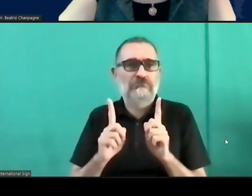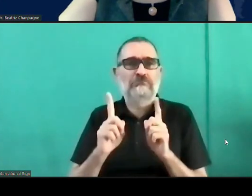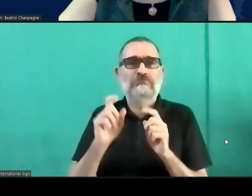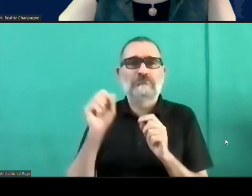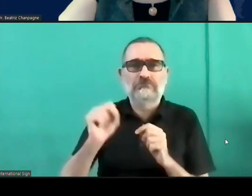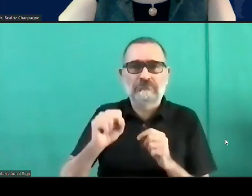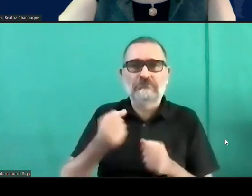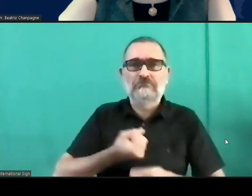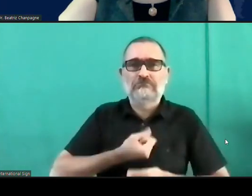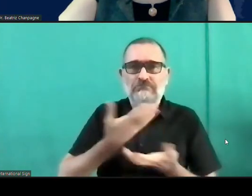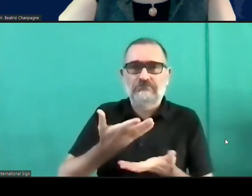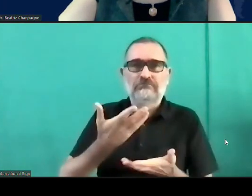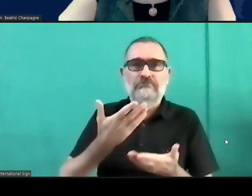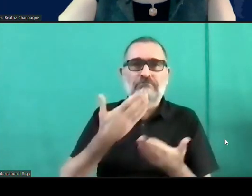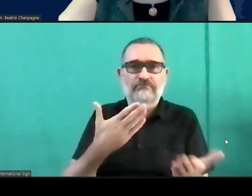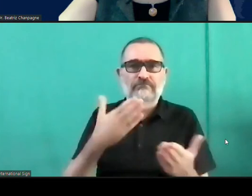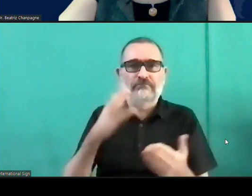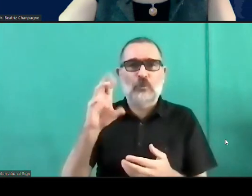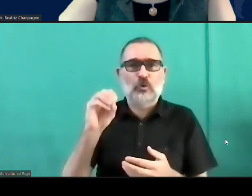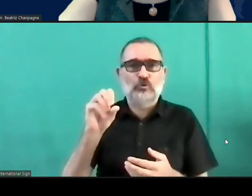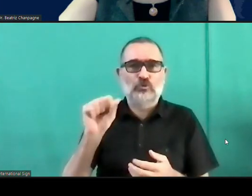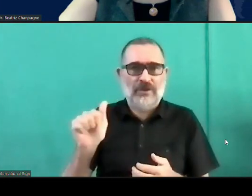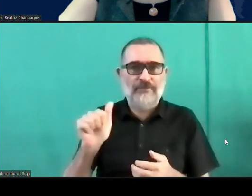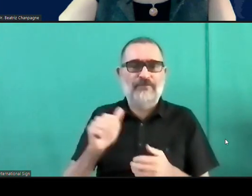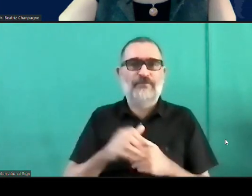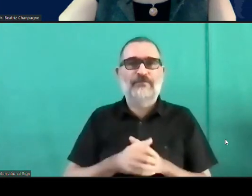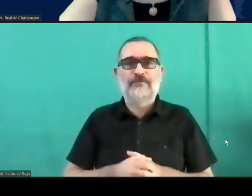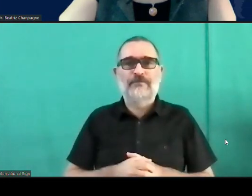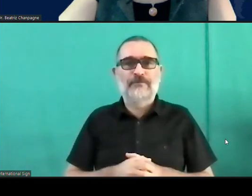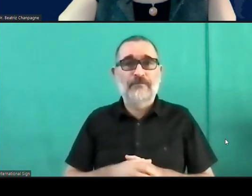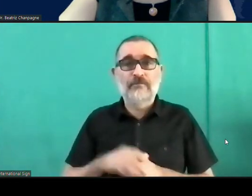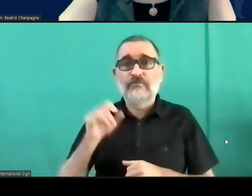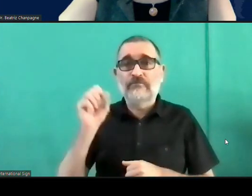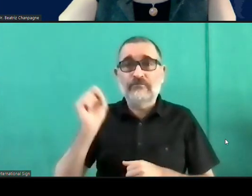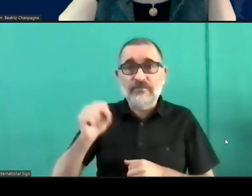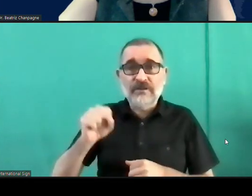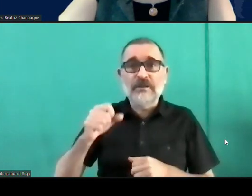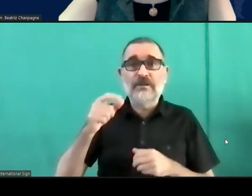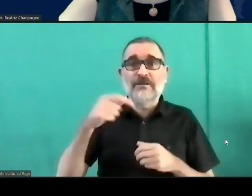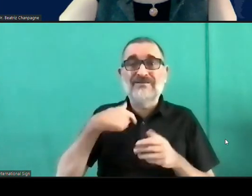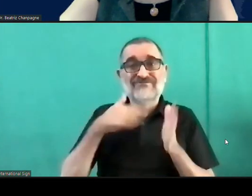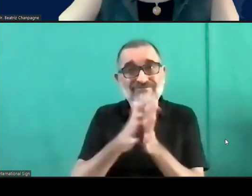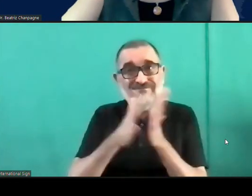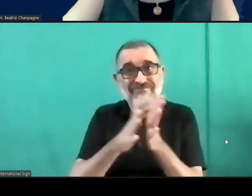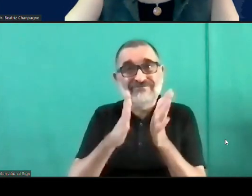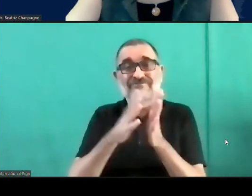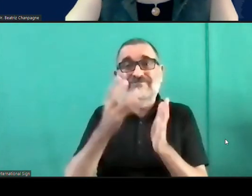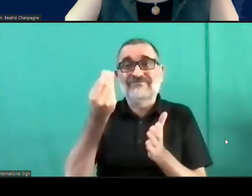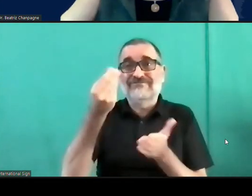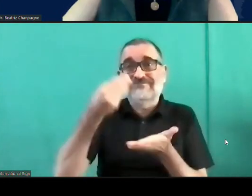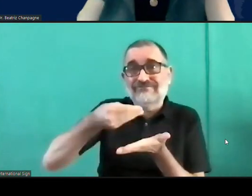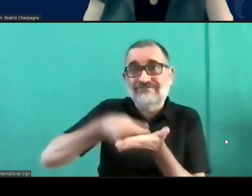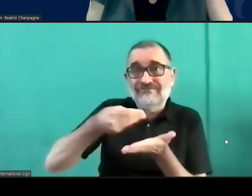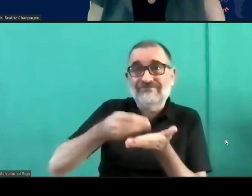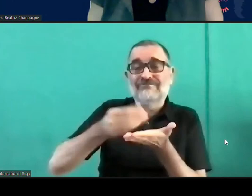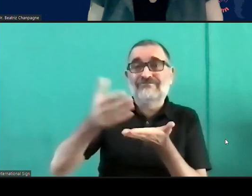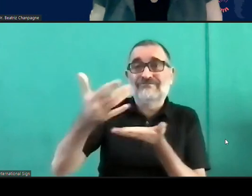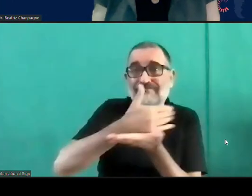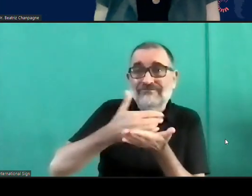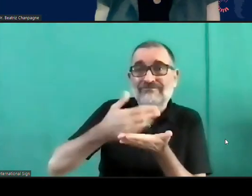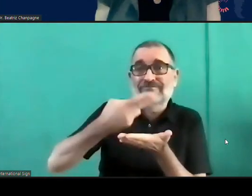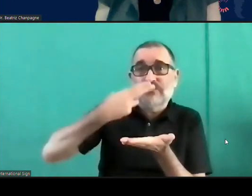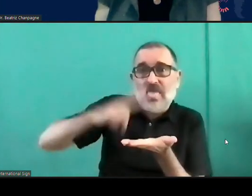hemos discutido mucho si tenemos evidencia de la efectividad de las medidas fiscales para reducir el consumo de productos dañinos